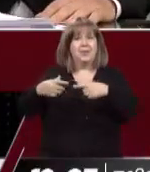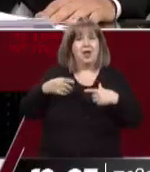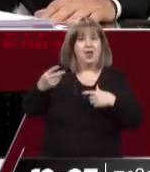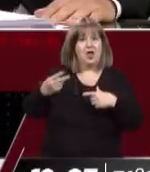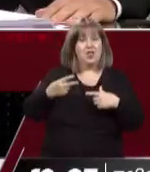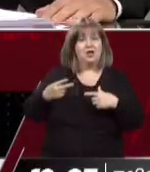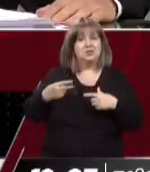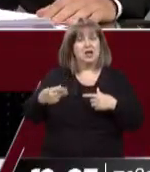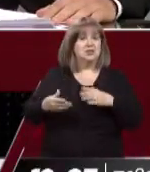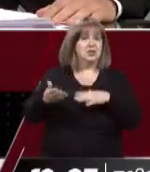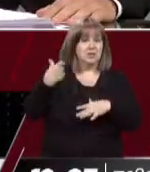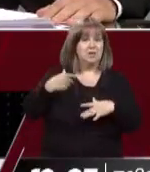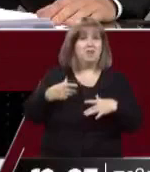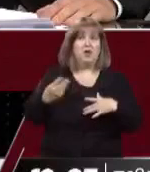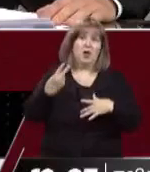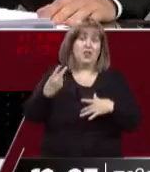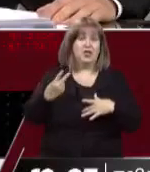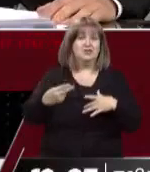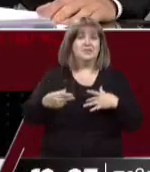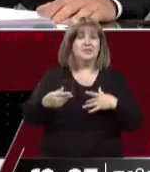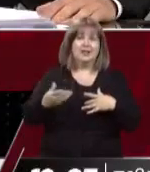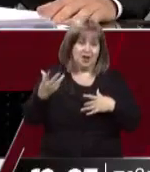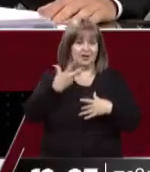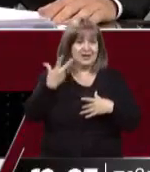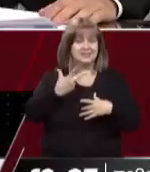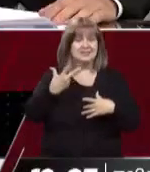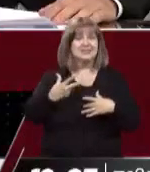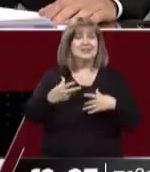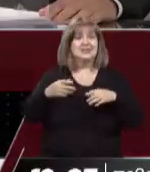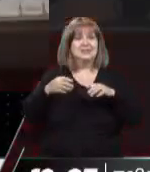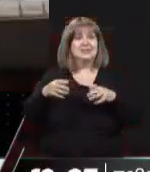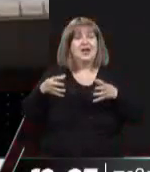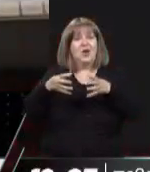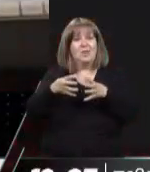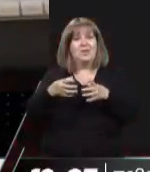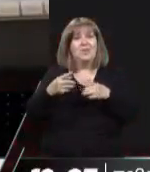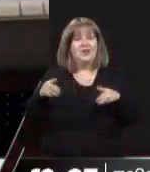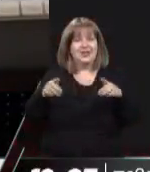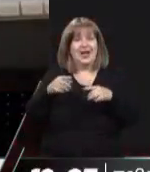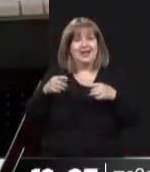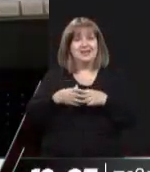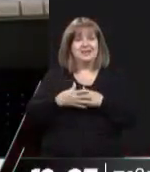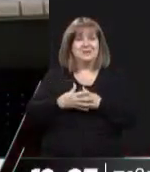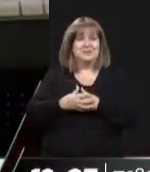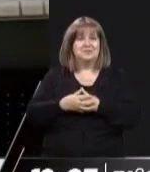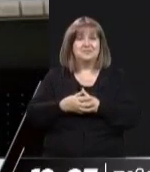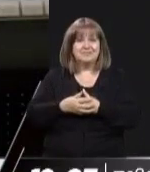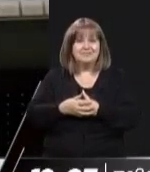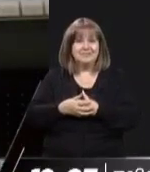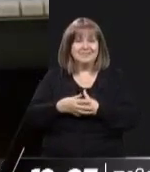y baterista, vamos a tocar. Nos invitó a tocar él unas canciones,